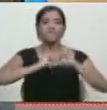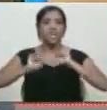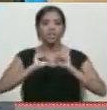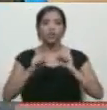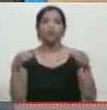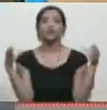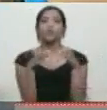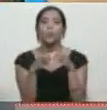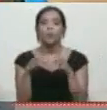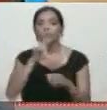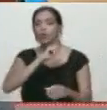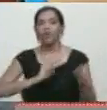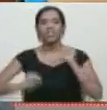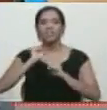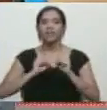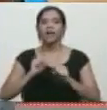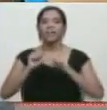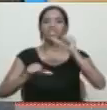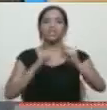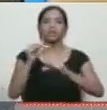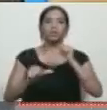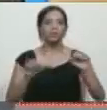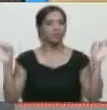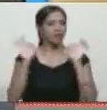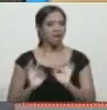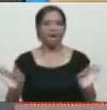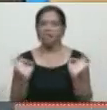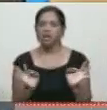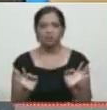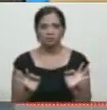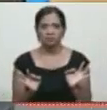ningún colectivo o a alguna